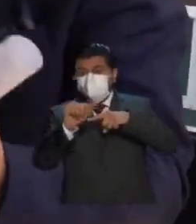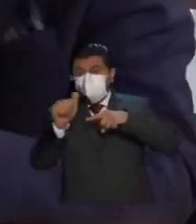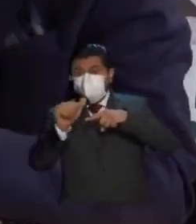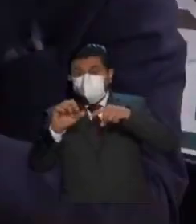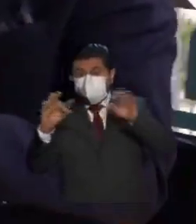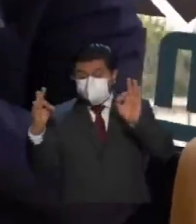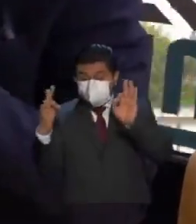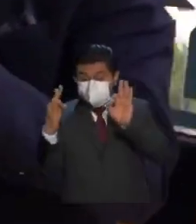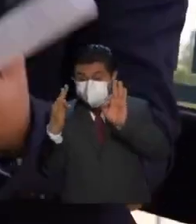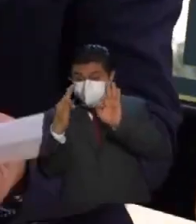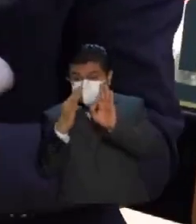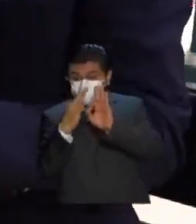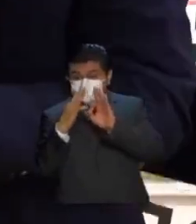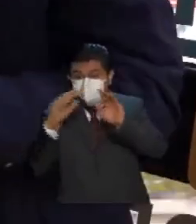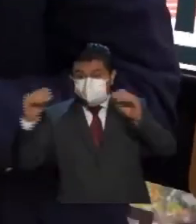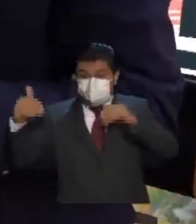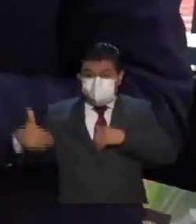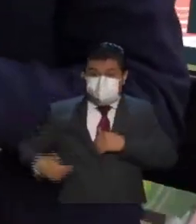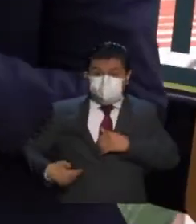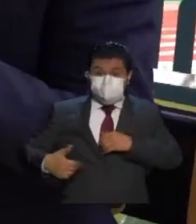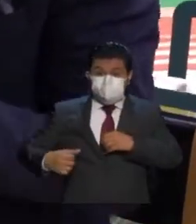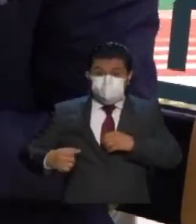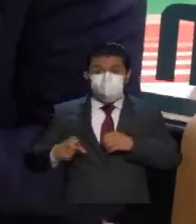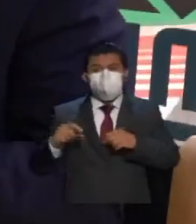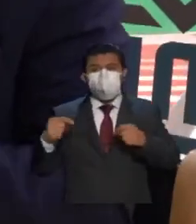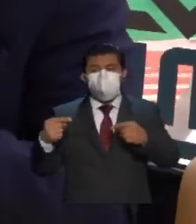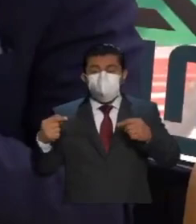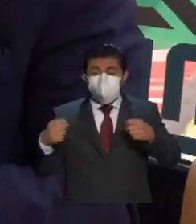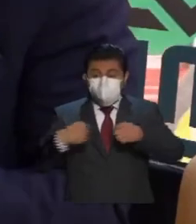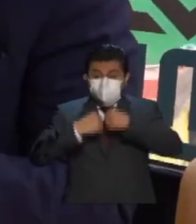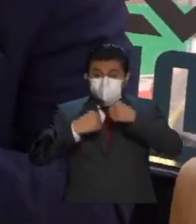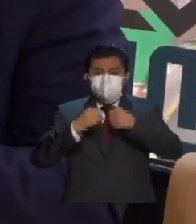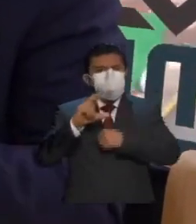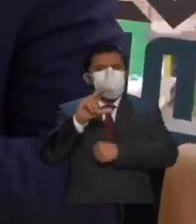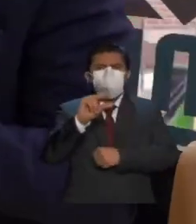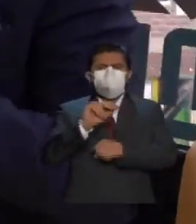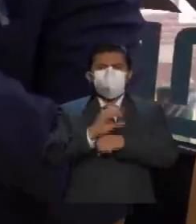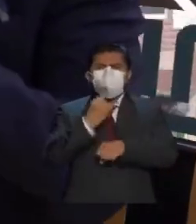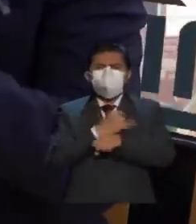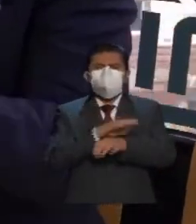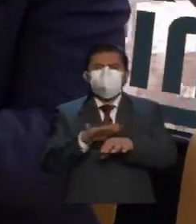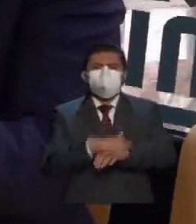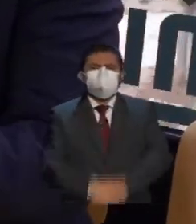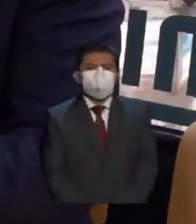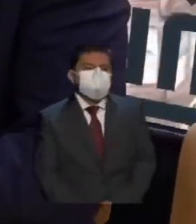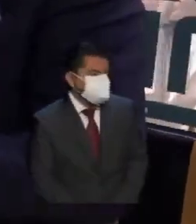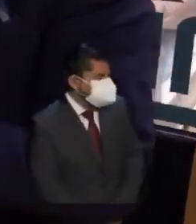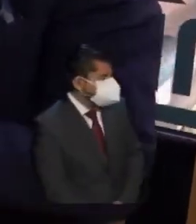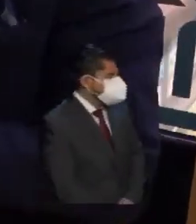no pasa. No tenemos choques de cabinas, cada cabina se fija en el cable.